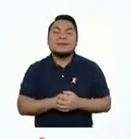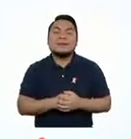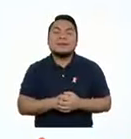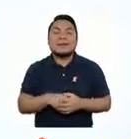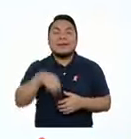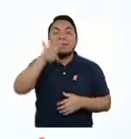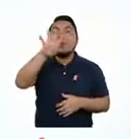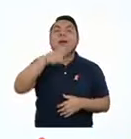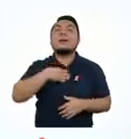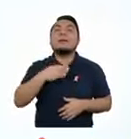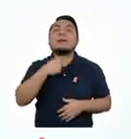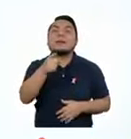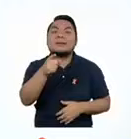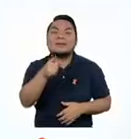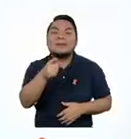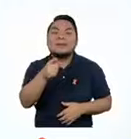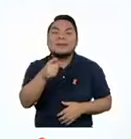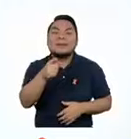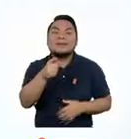4 años.